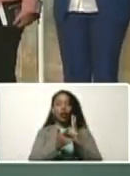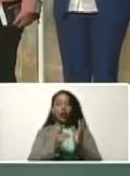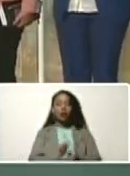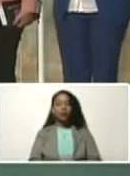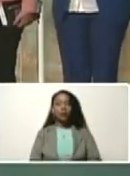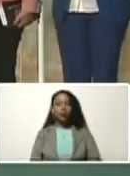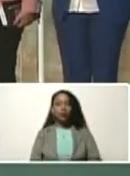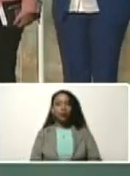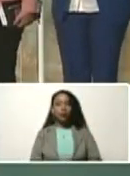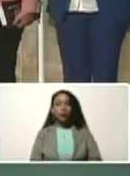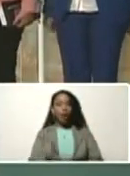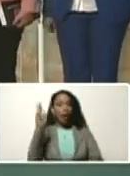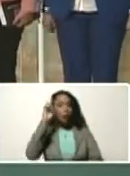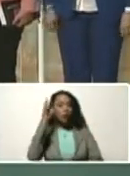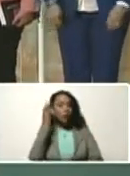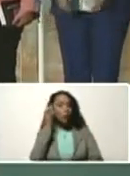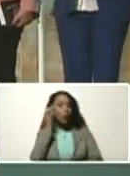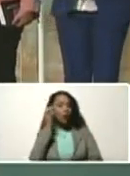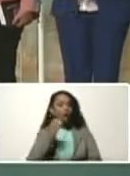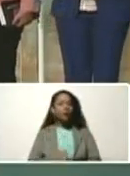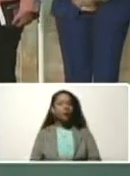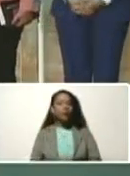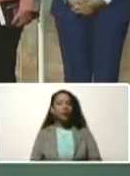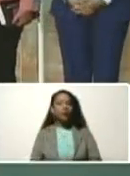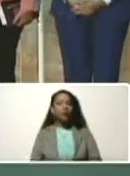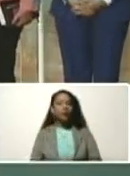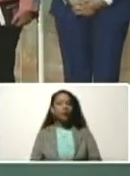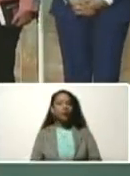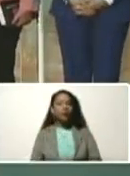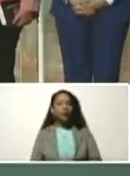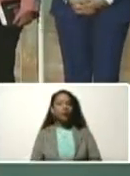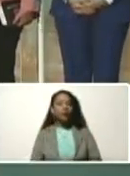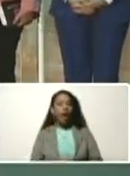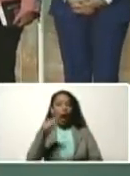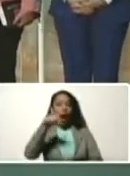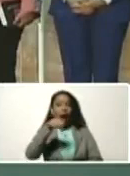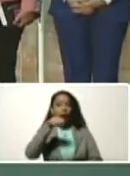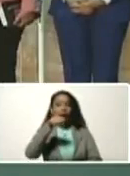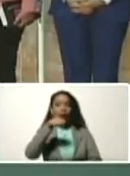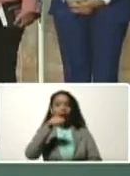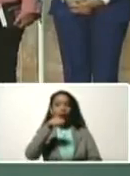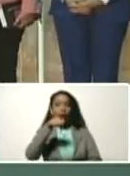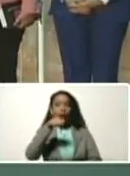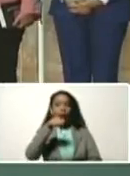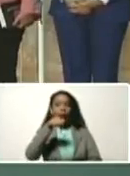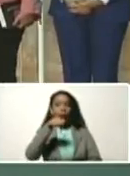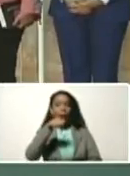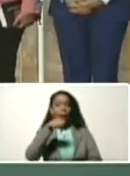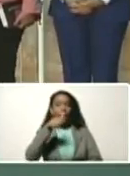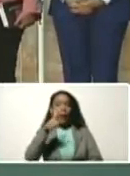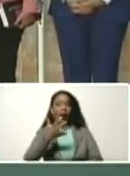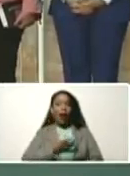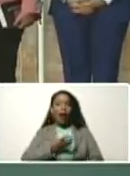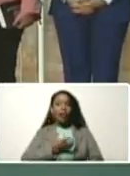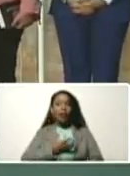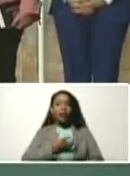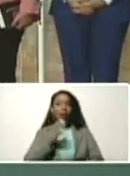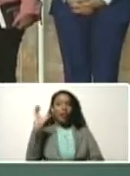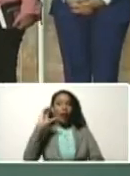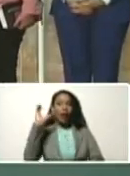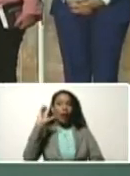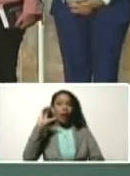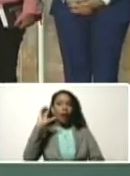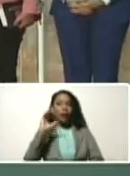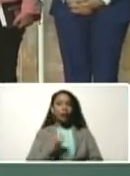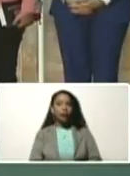¿ah? Profesora Gabriela Jiménez, se encuentran aquí bien la alcaldesa de Caracas,